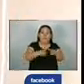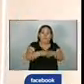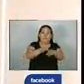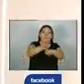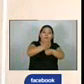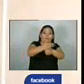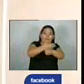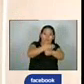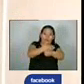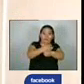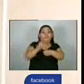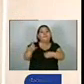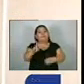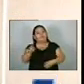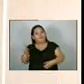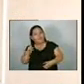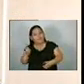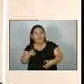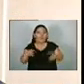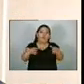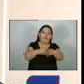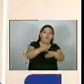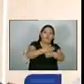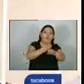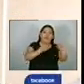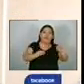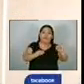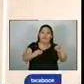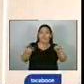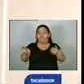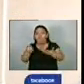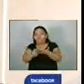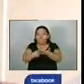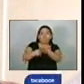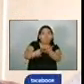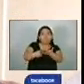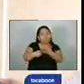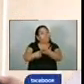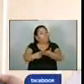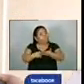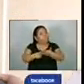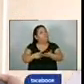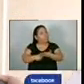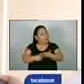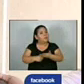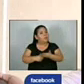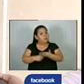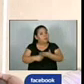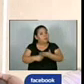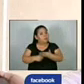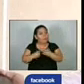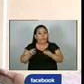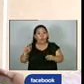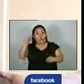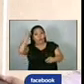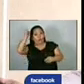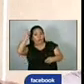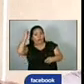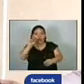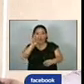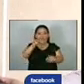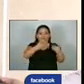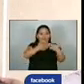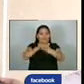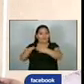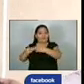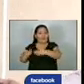ciertamente que el debate va a ser un debate muy intenso hay dos posiciones